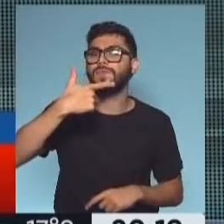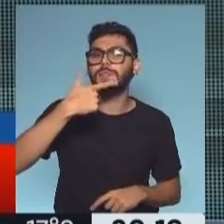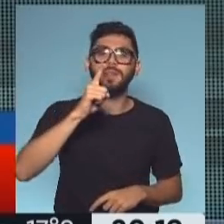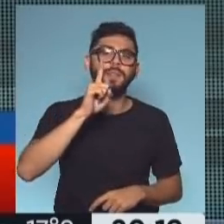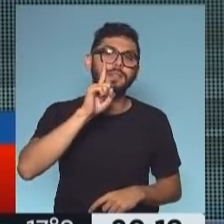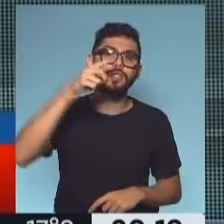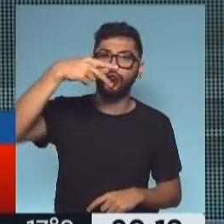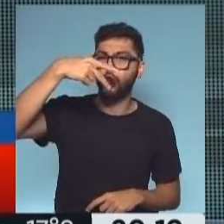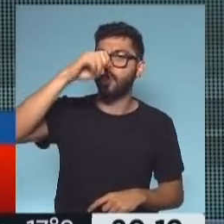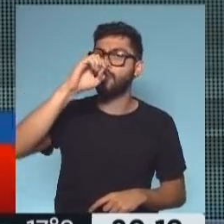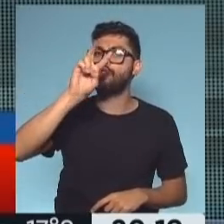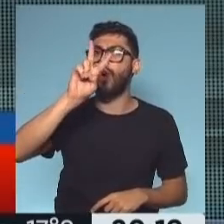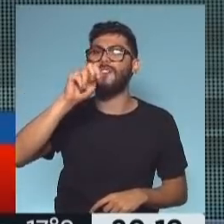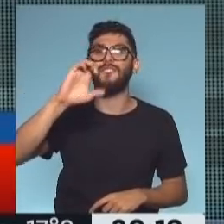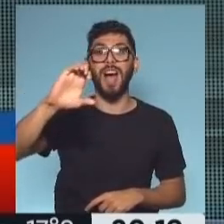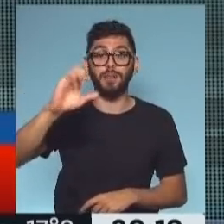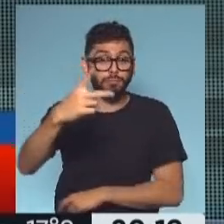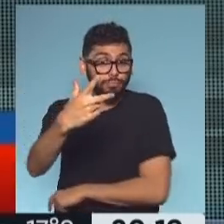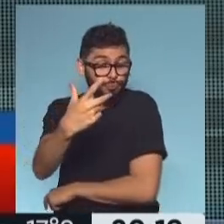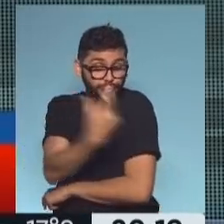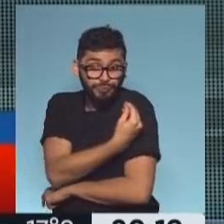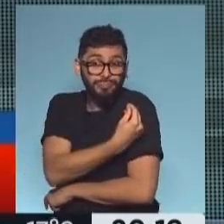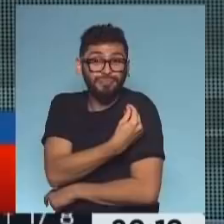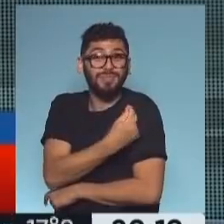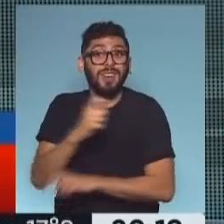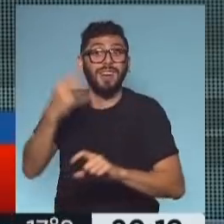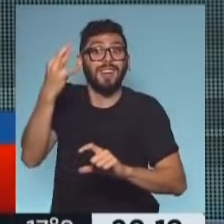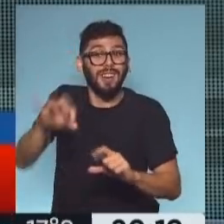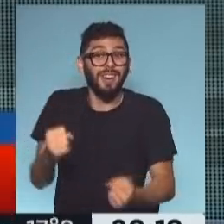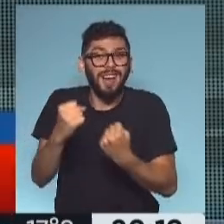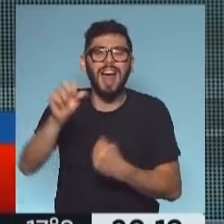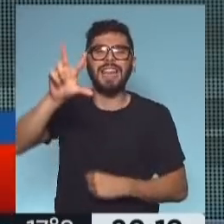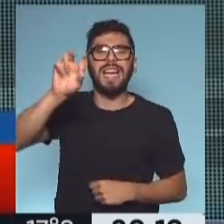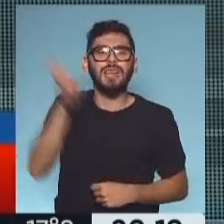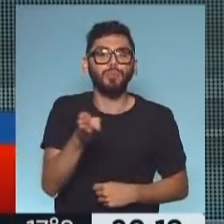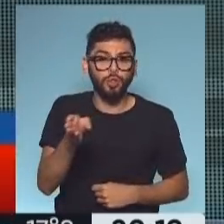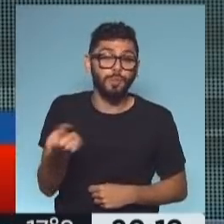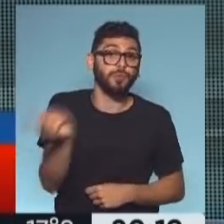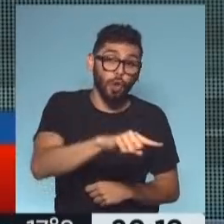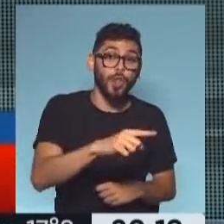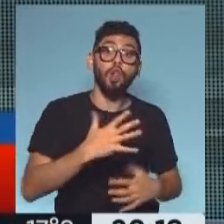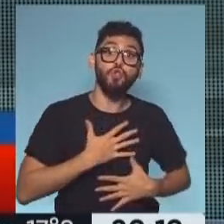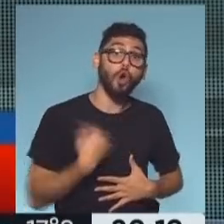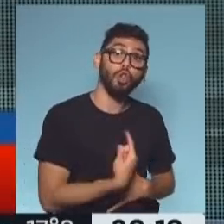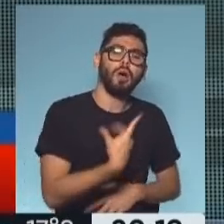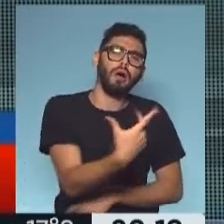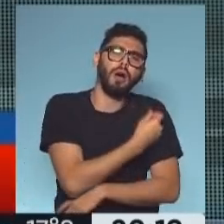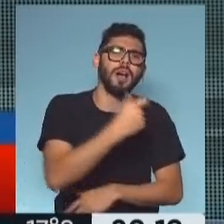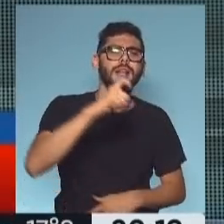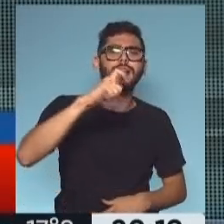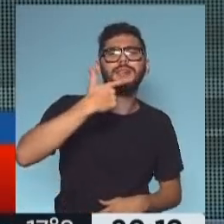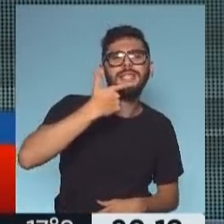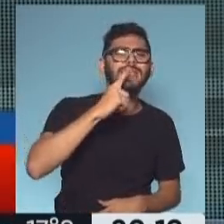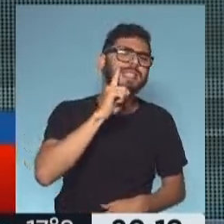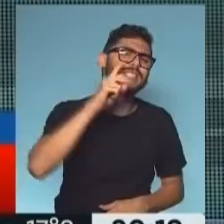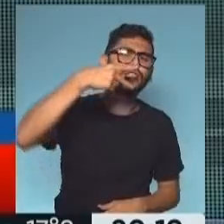tiene un 3% de efectividad, mientras que la que se está aplicando en Argentina se llama Sinopharm. Es china también, pero es muy diferente porque con